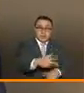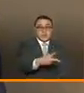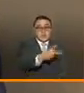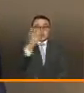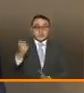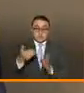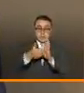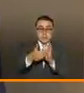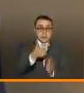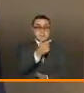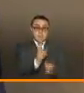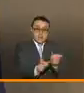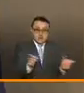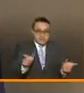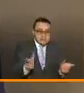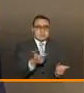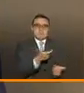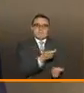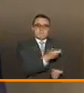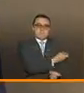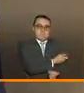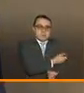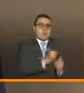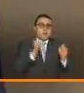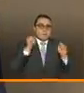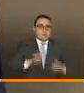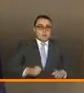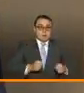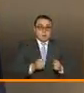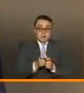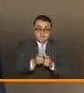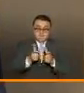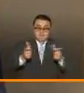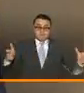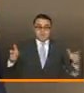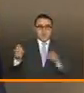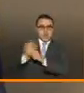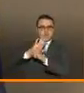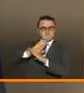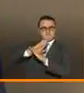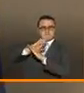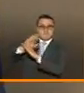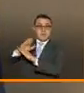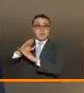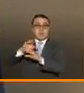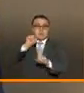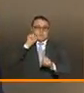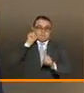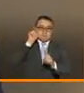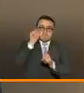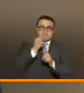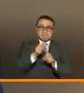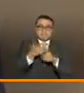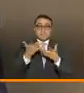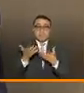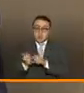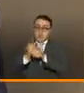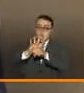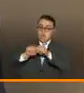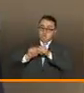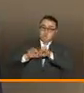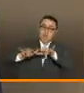35.200.000 vacunados a la inmunidad de rebaño, que quizá sea la forma para extinguir